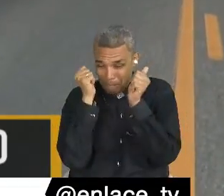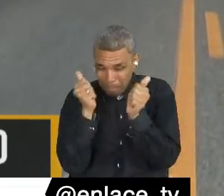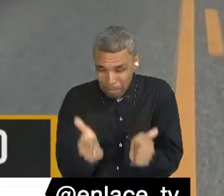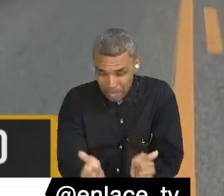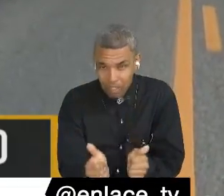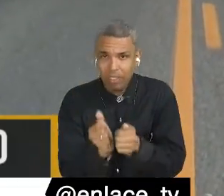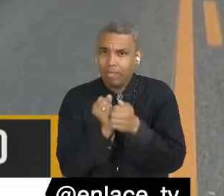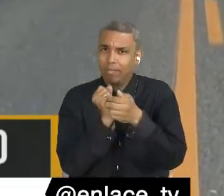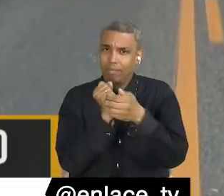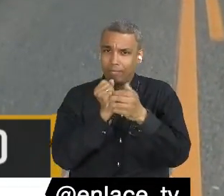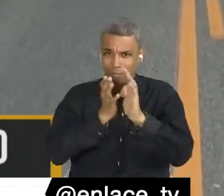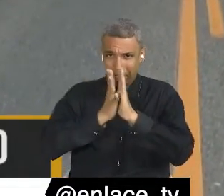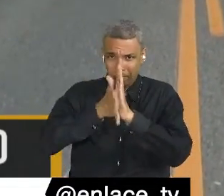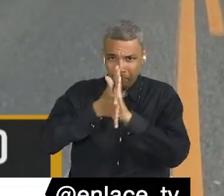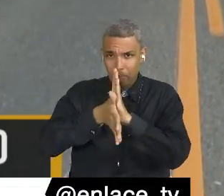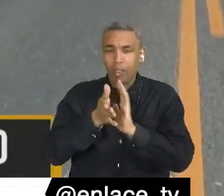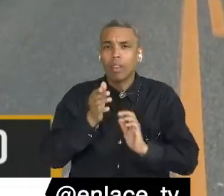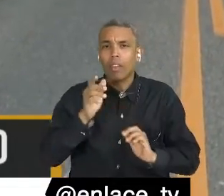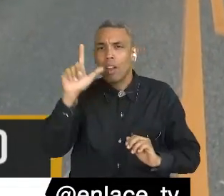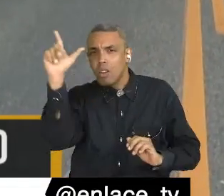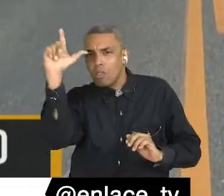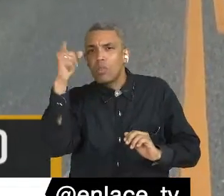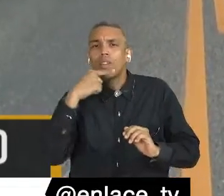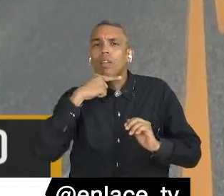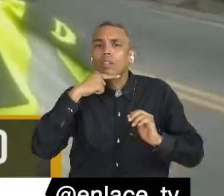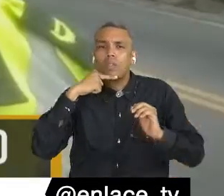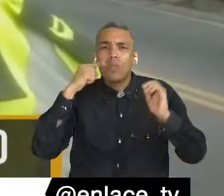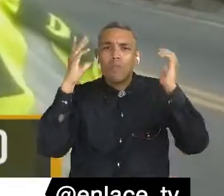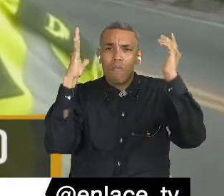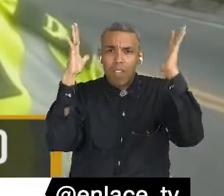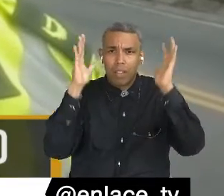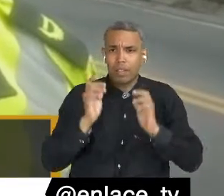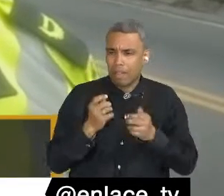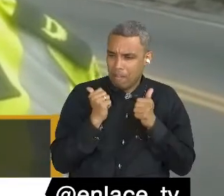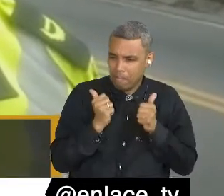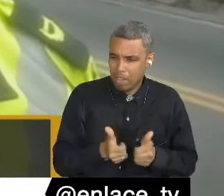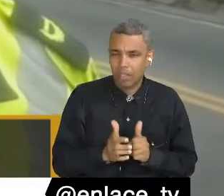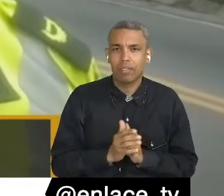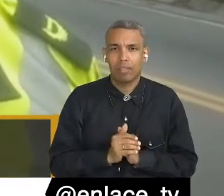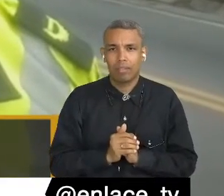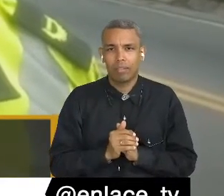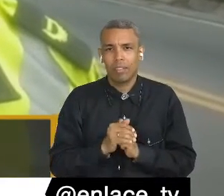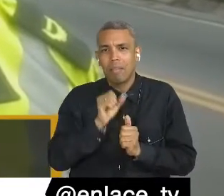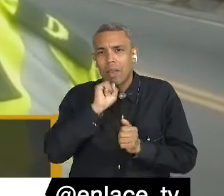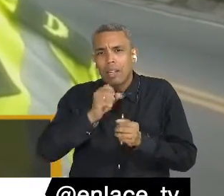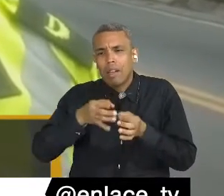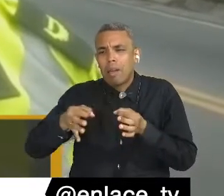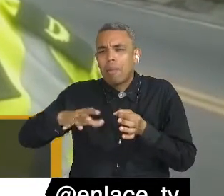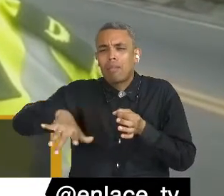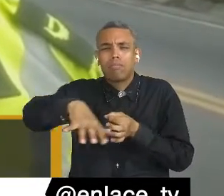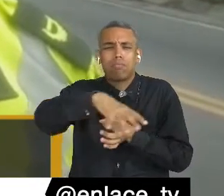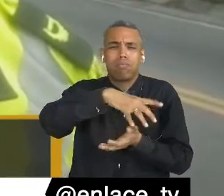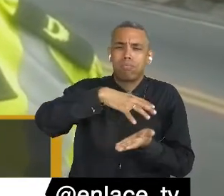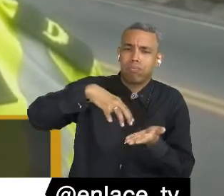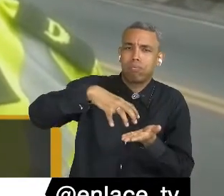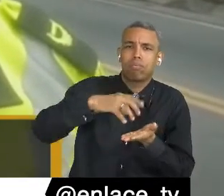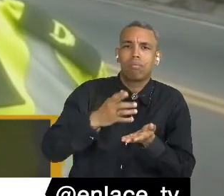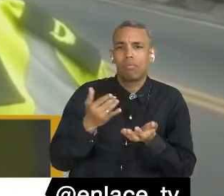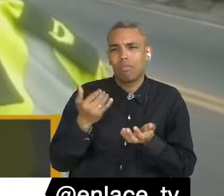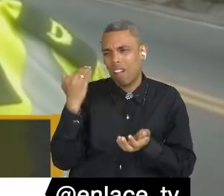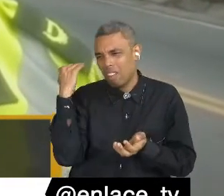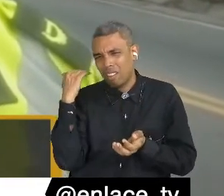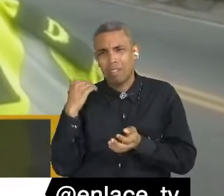de esta actividad durante este puente festivo de San José en las vías, logrando al día de hoy tener una reducción de más del